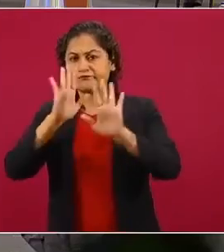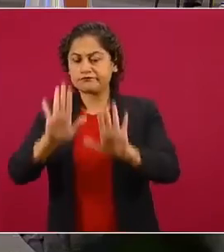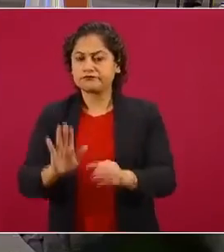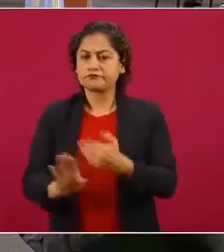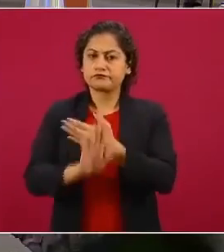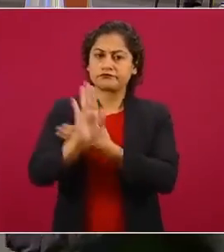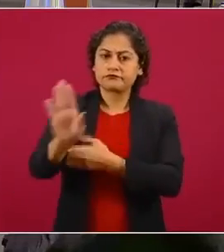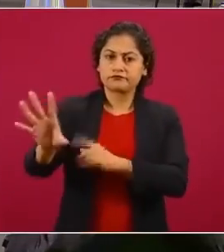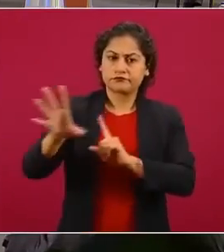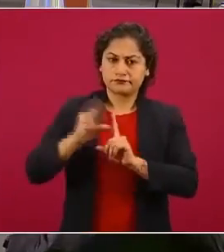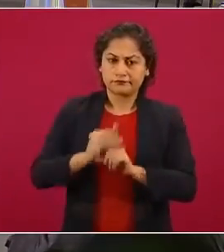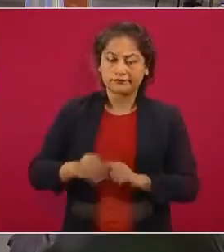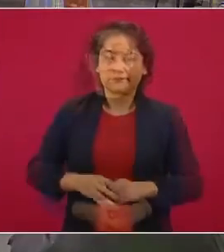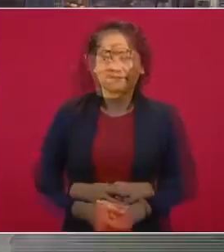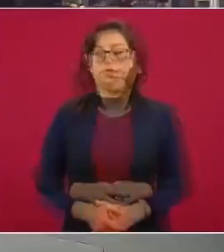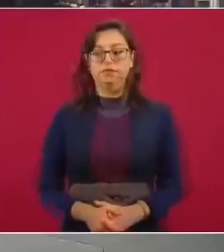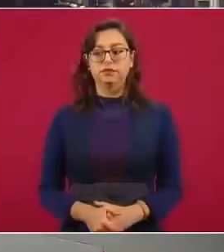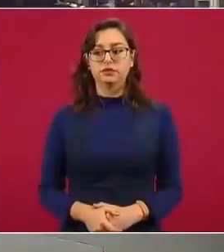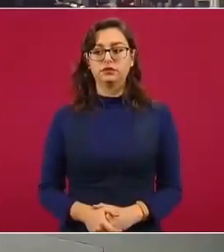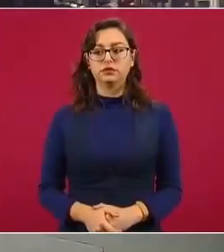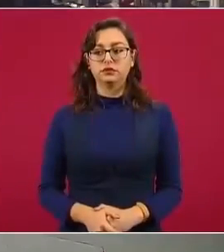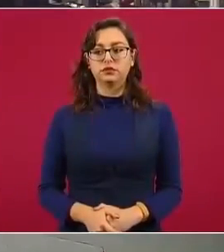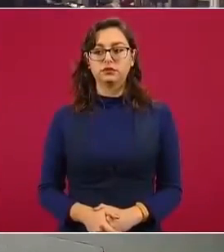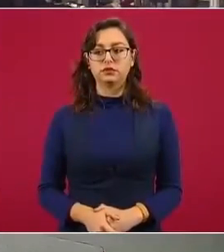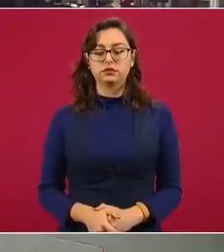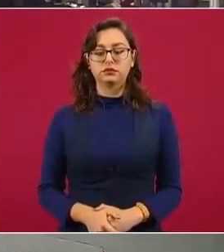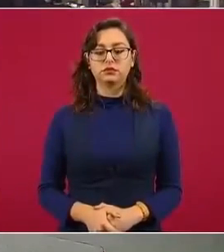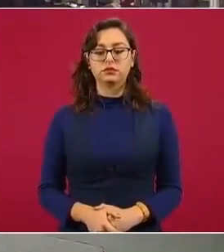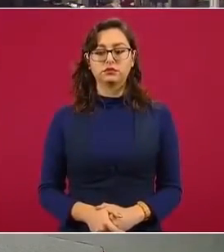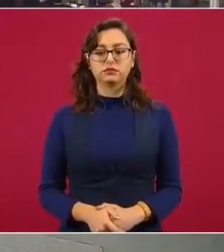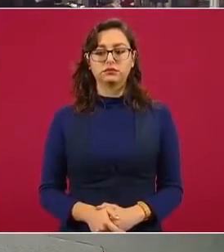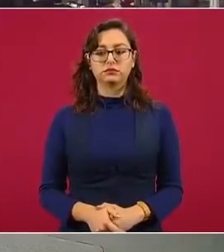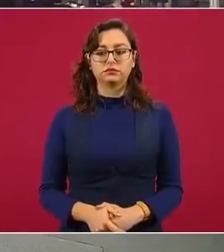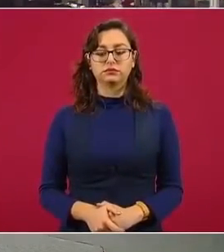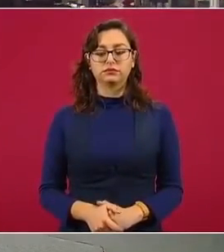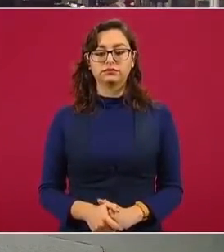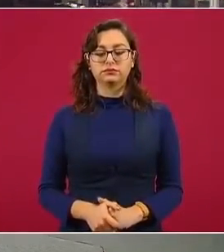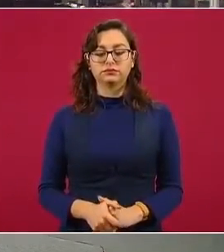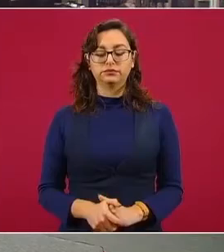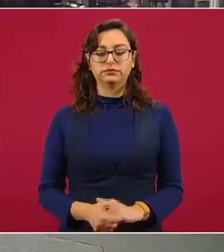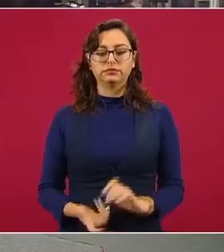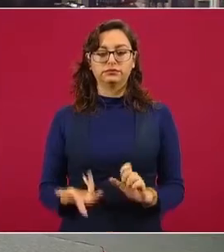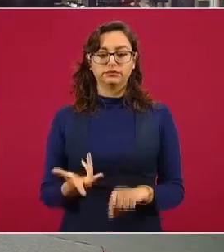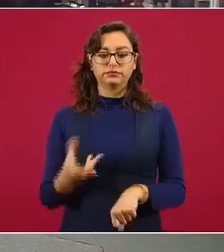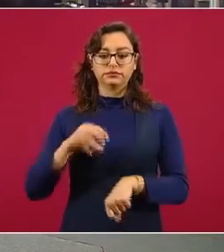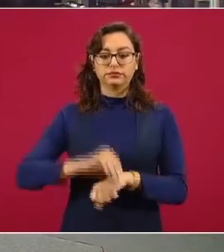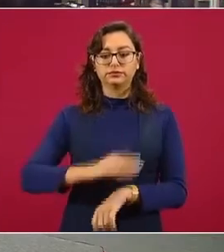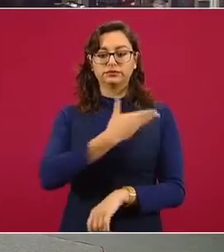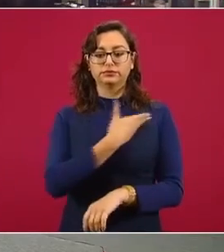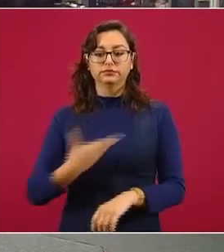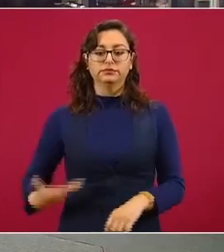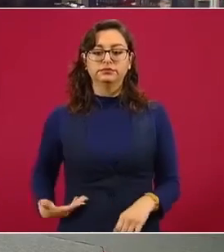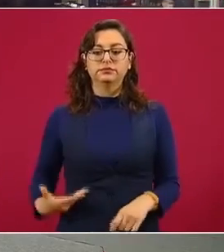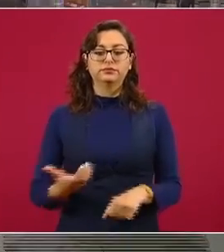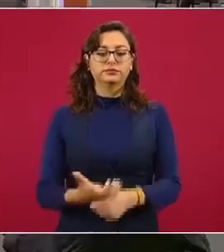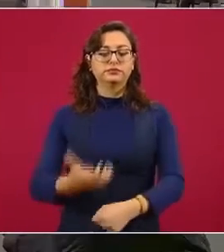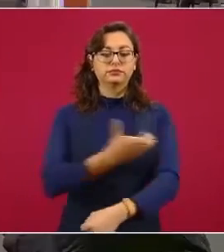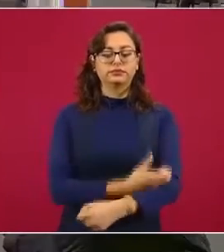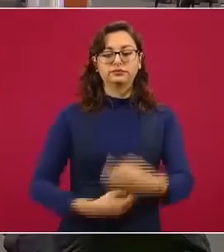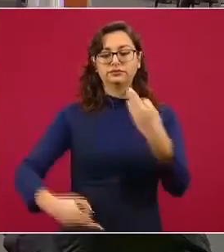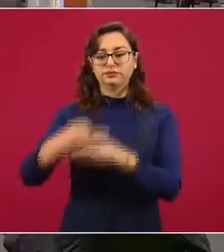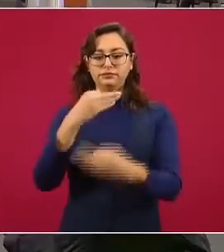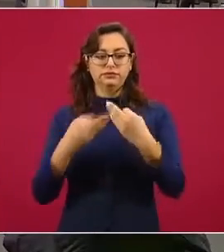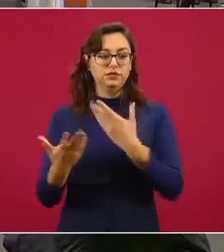es todo, presidente. Con su permiso, señor presidente, compañeras, compañeros, señoras,